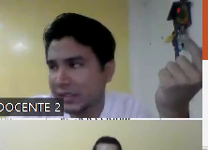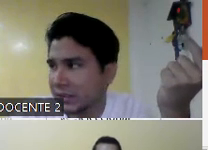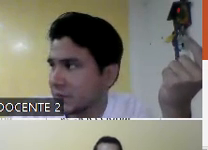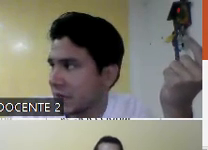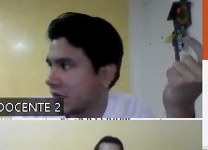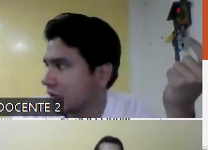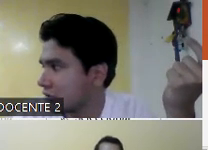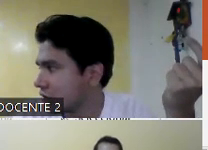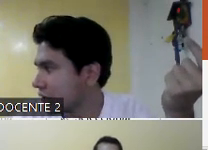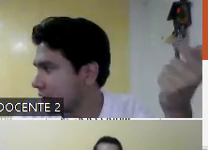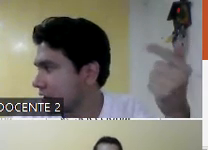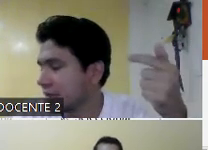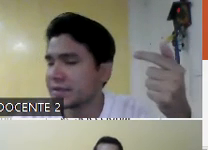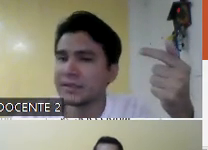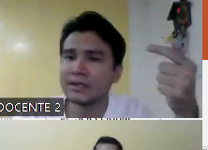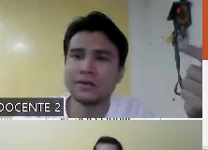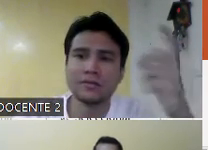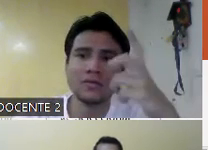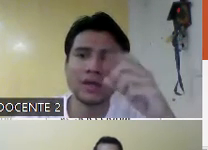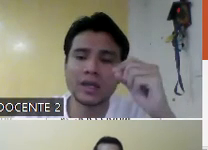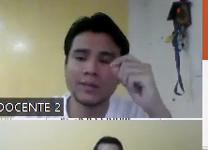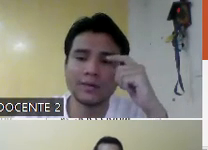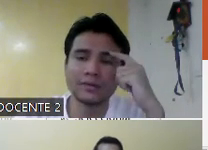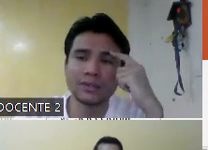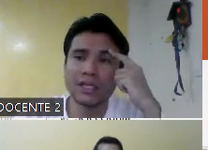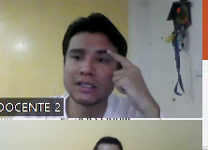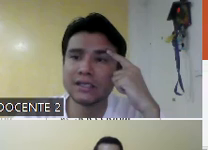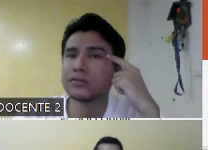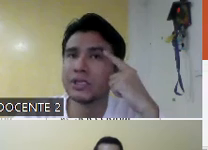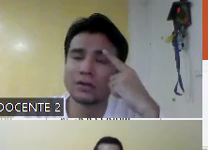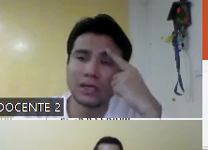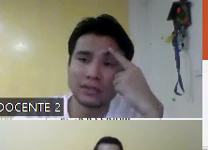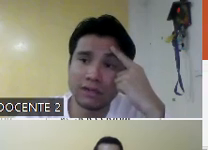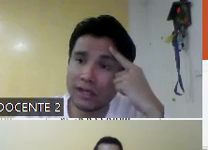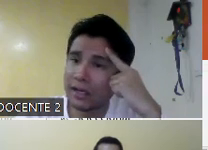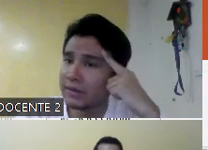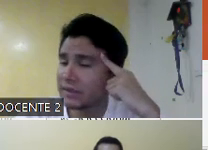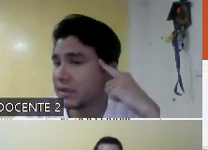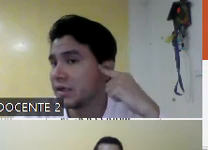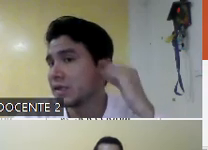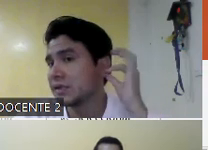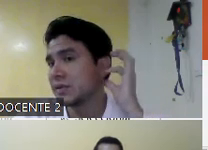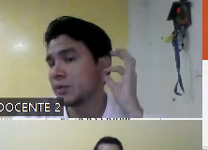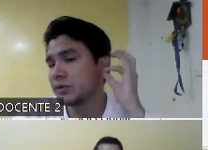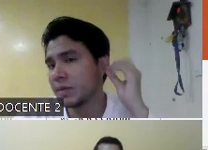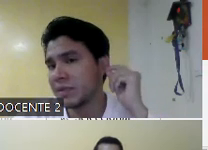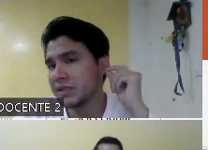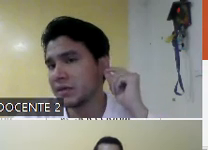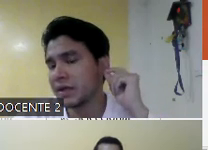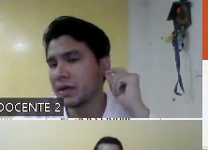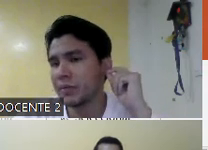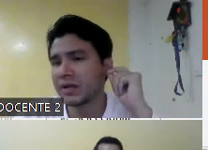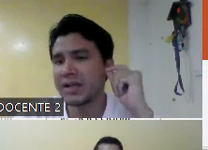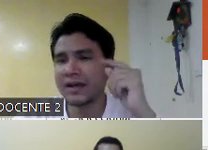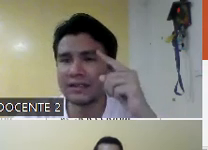nuestros pacientes manejen el dolor de otra manera? La distracción. Un ejemplo, cuando ustedes han escuchado que les duele la cabeza, dicen ponte una pinza en